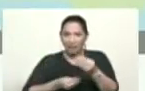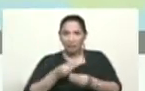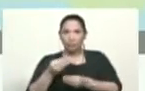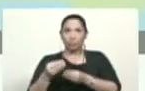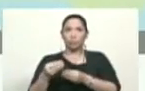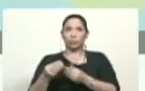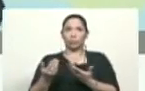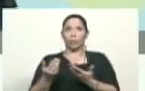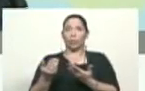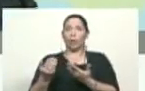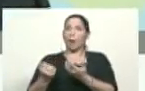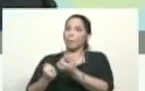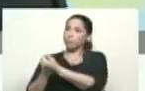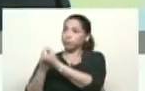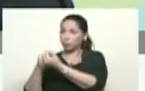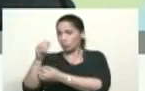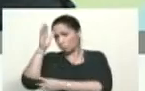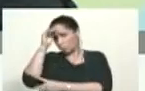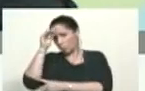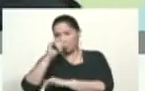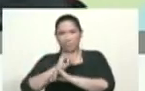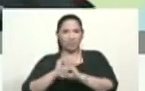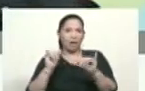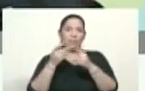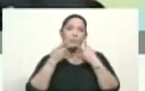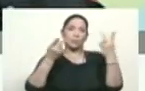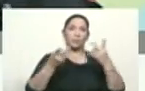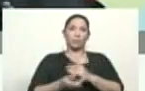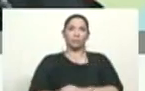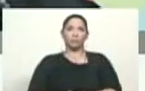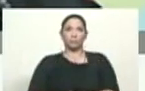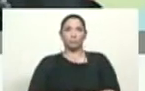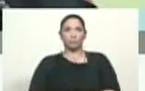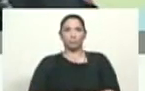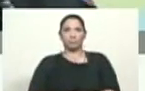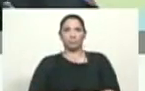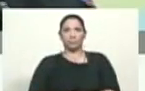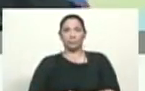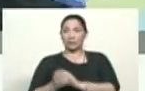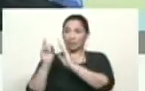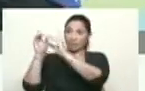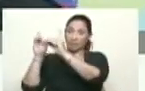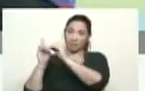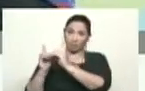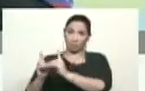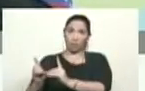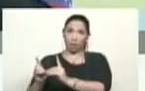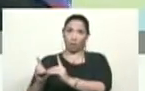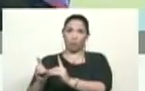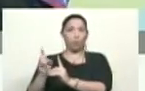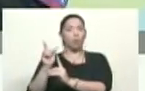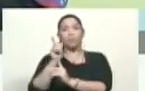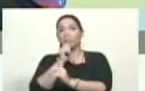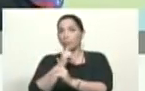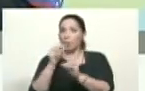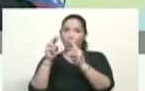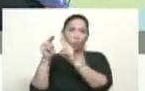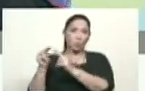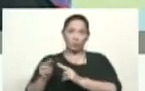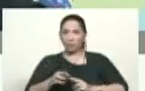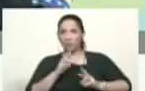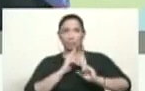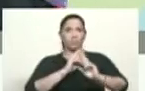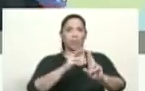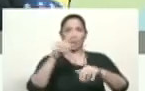Trump estaba ya anunciado desde que decidieron desconocer los resultados de las